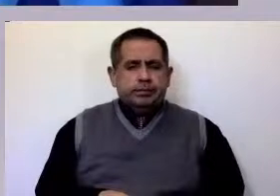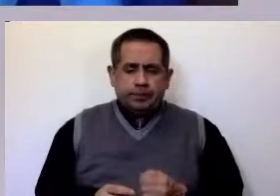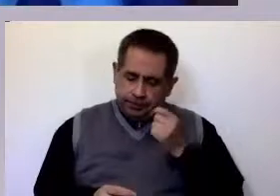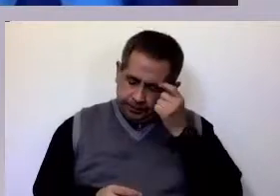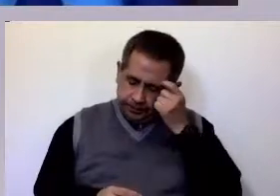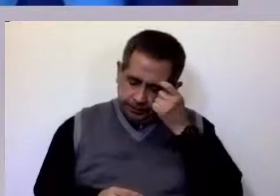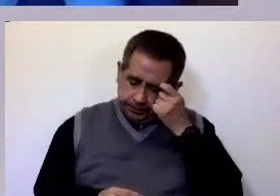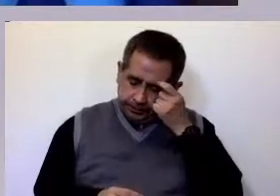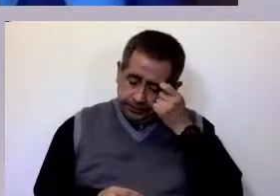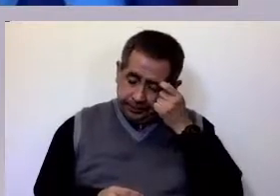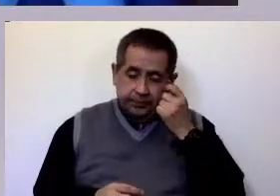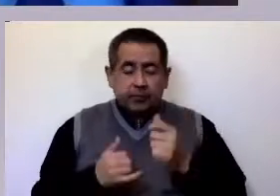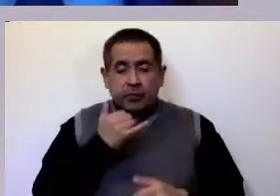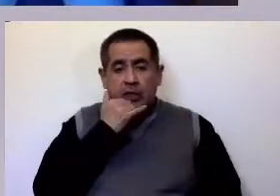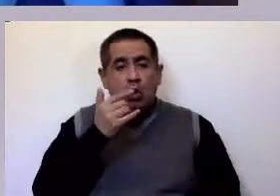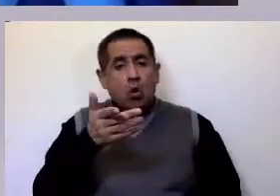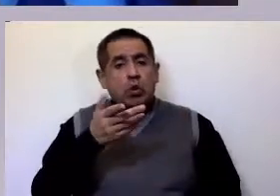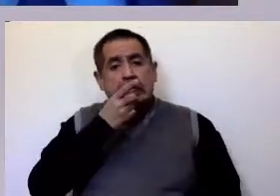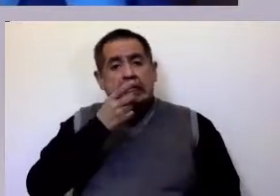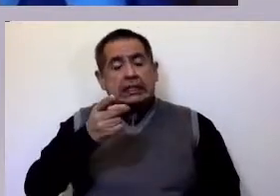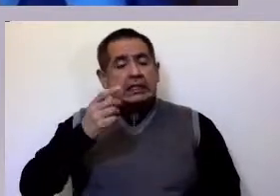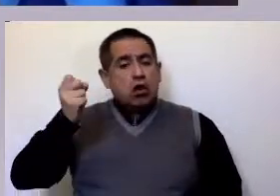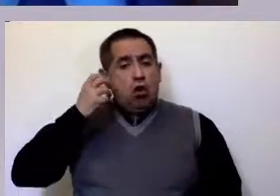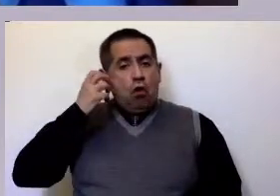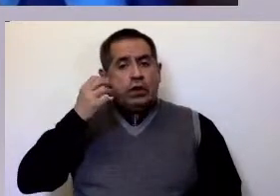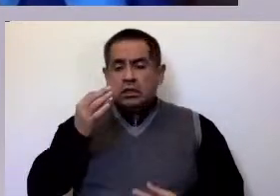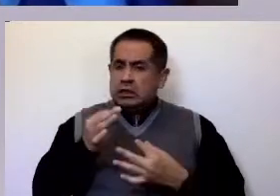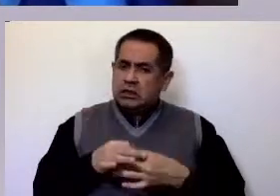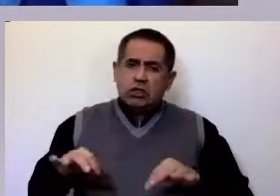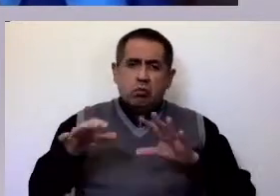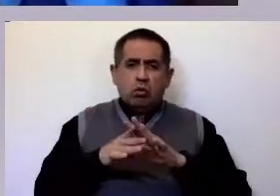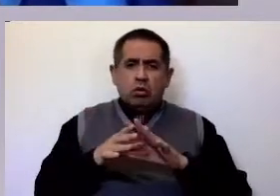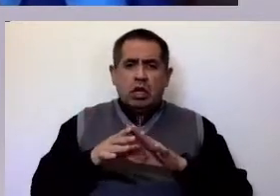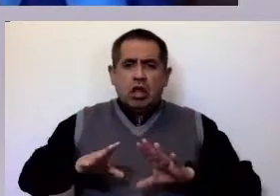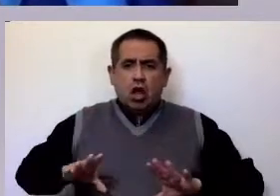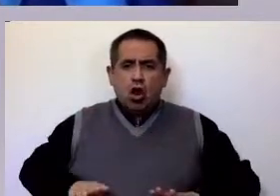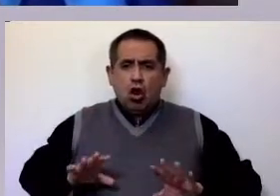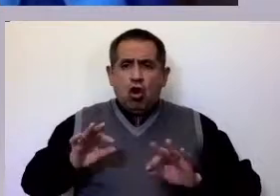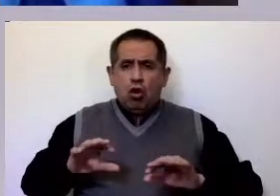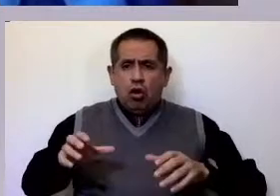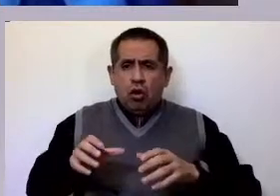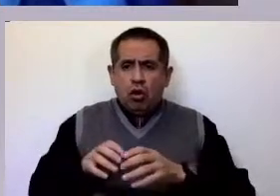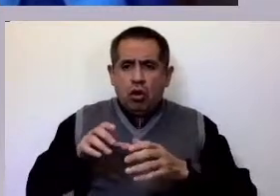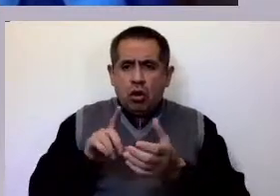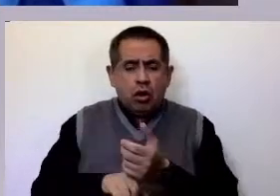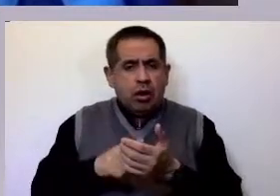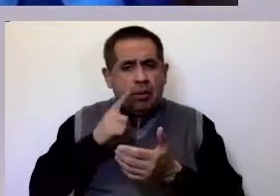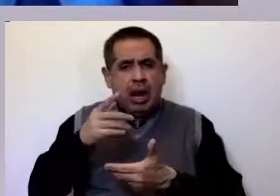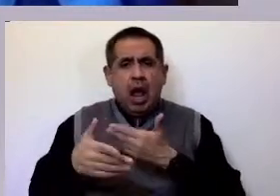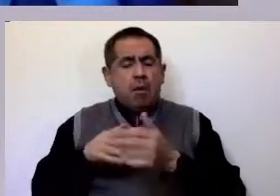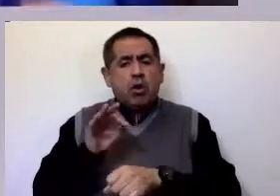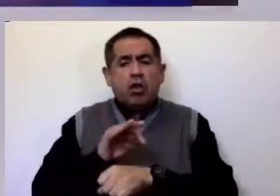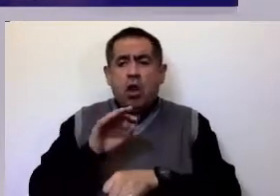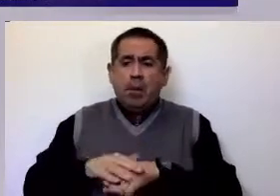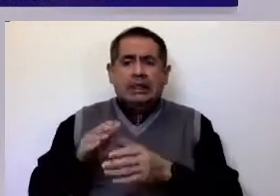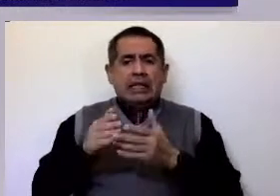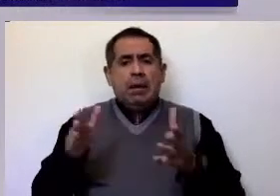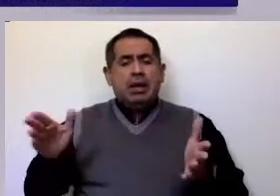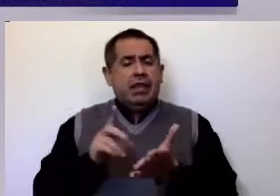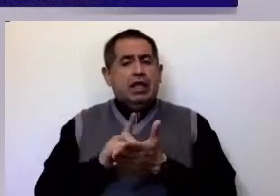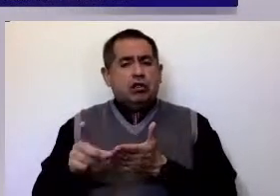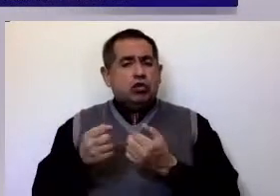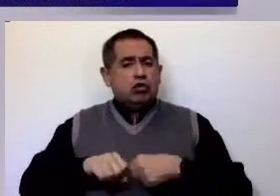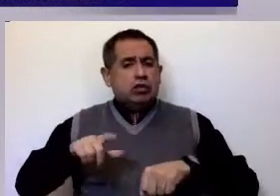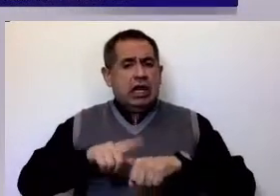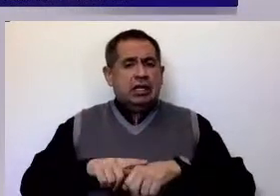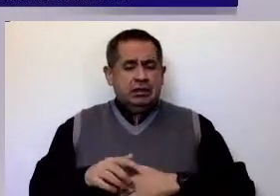la relevancia que guarda la noción del interés del último para la protección más amplia de los derechos sociales cuál